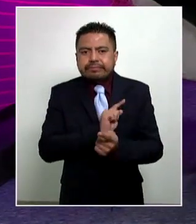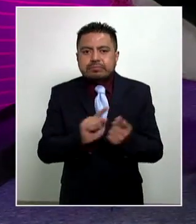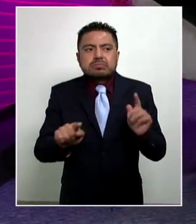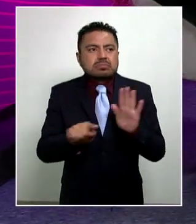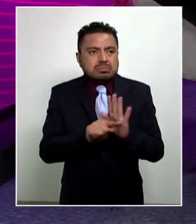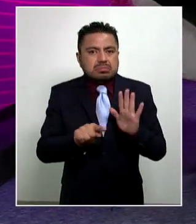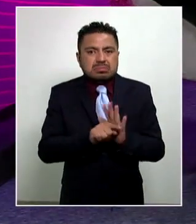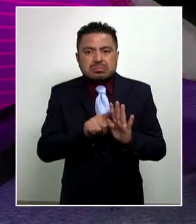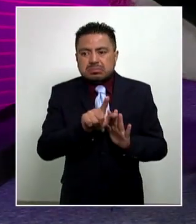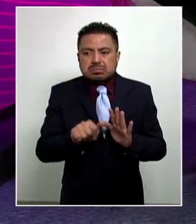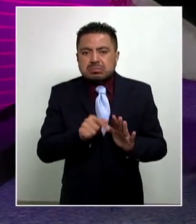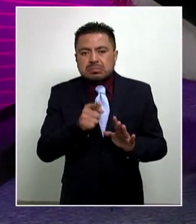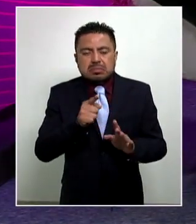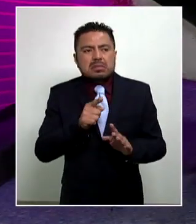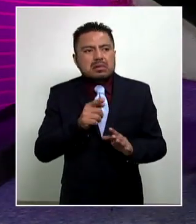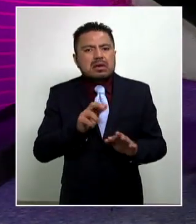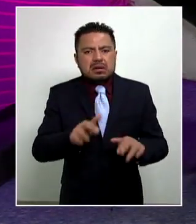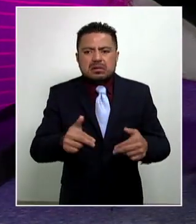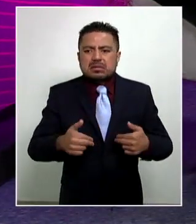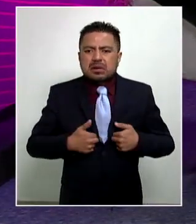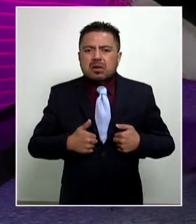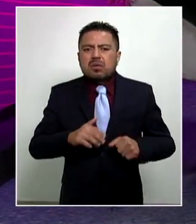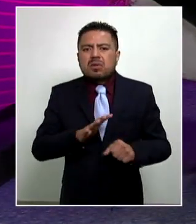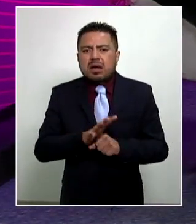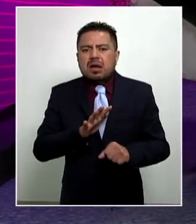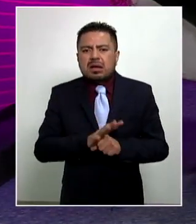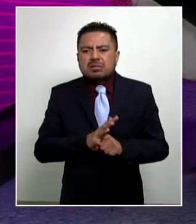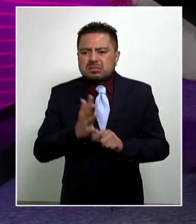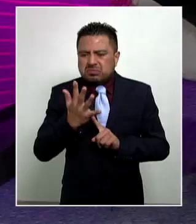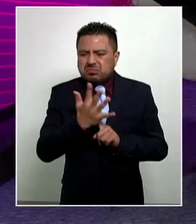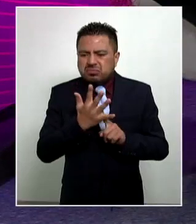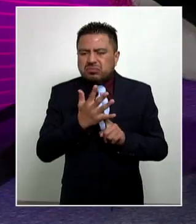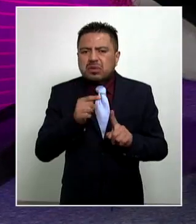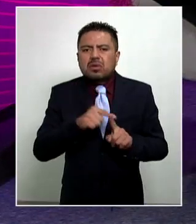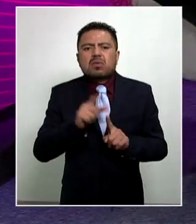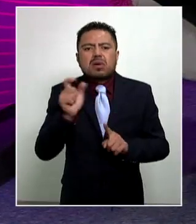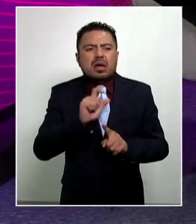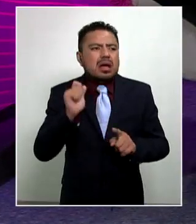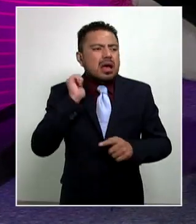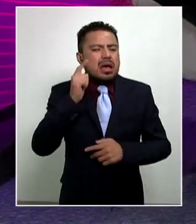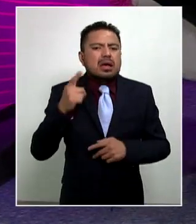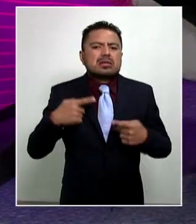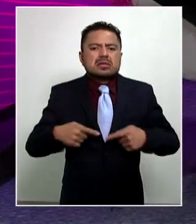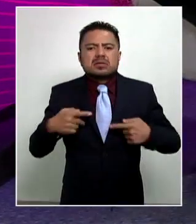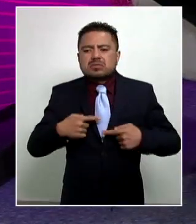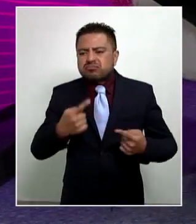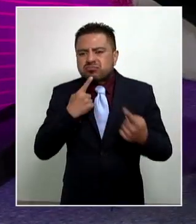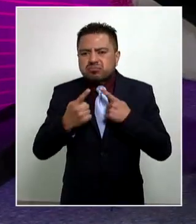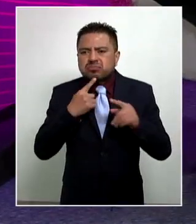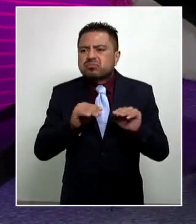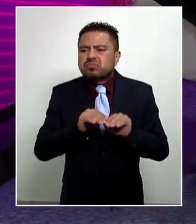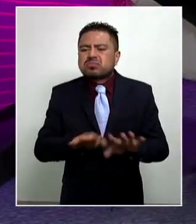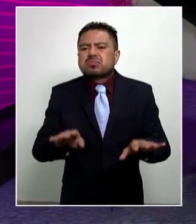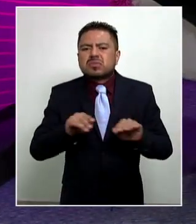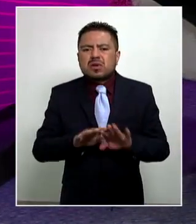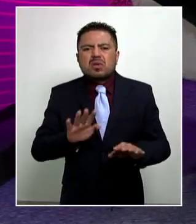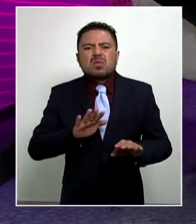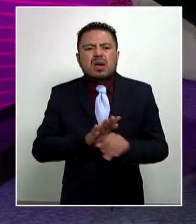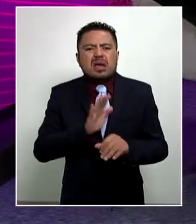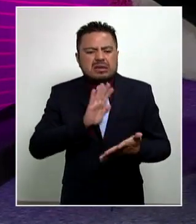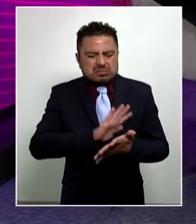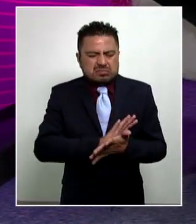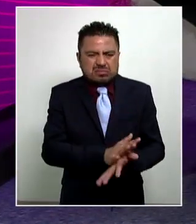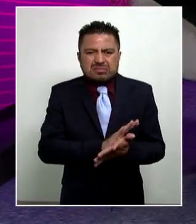niegas a seguir recibiendo ese tipo de trato. Entonces, cuando alguien emite un discurso que es totalmente racista o